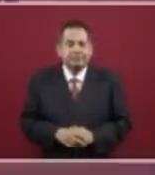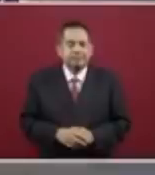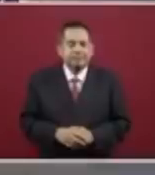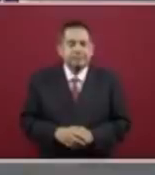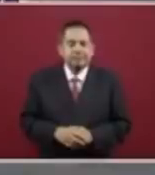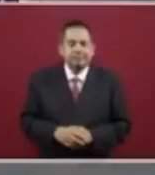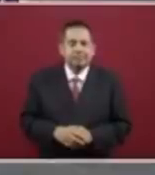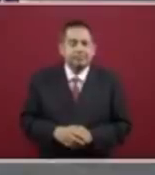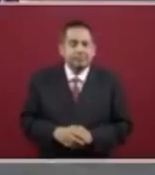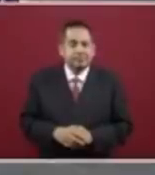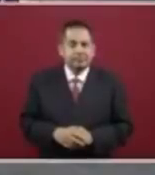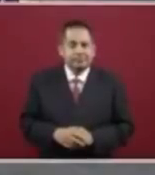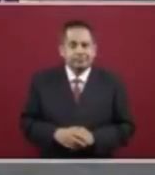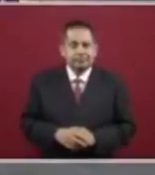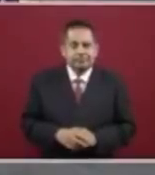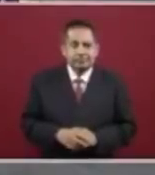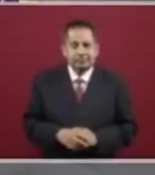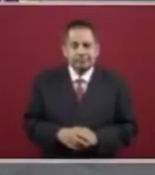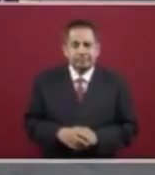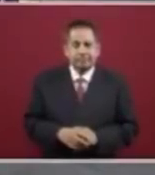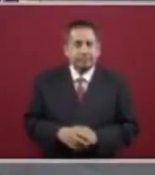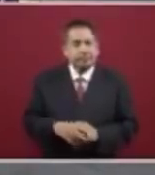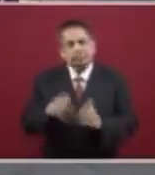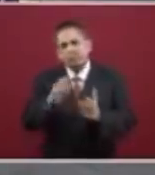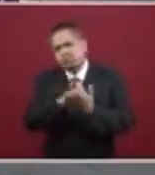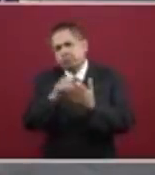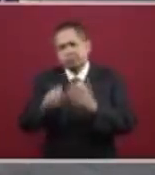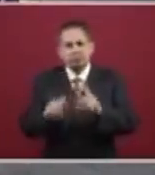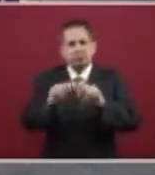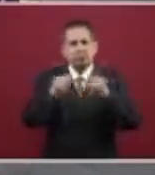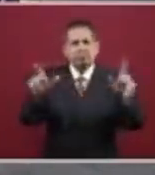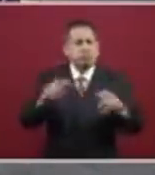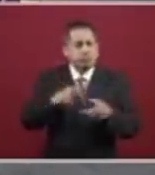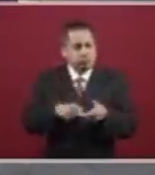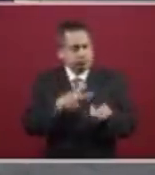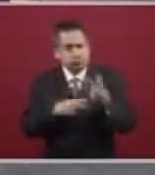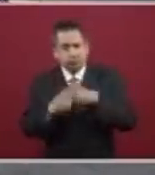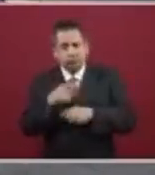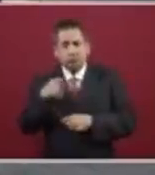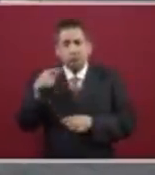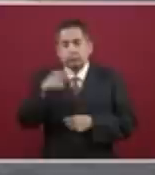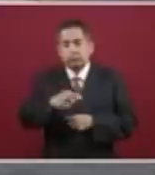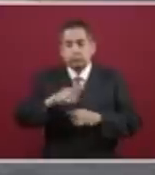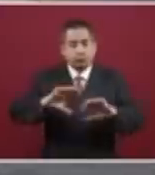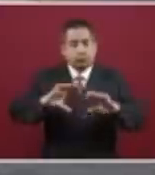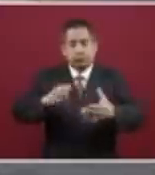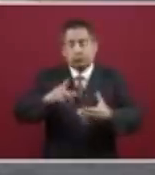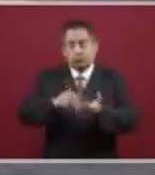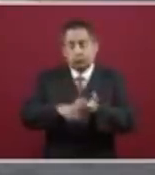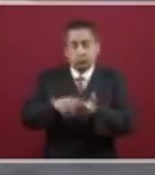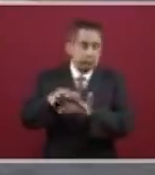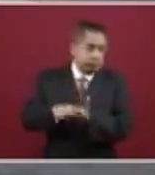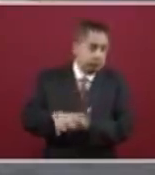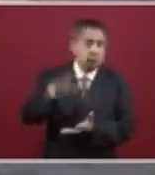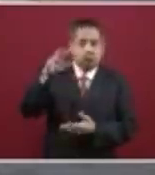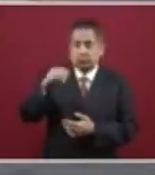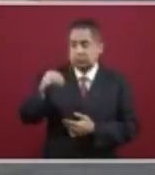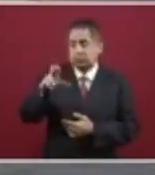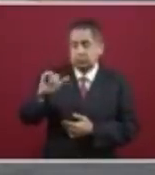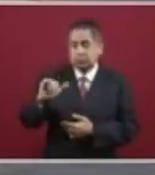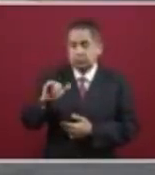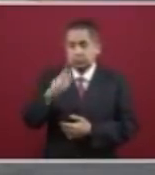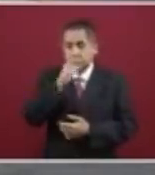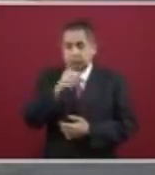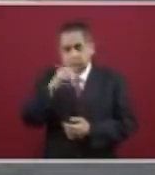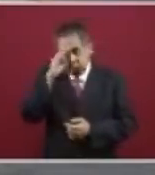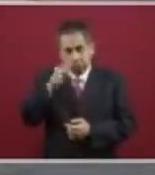En el Senado y en algunas entidades, como por ejemplo Tlaxcala, que es de donde yo vengo, pues el Congreso, aunque tenga mayoría de Morena, no se